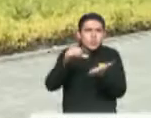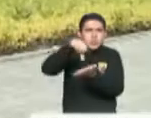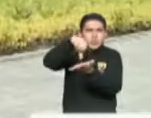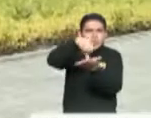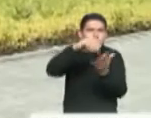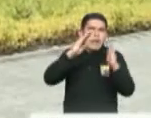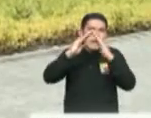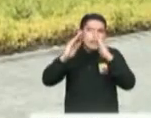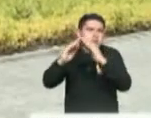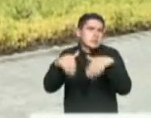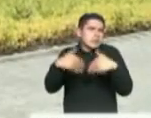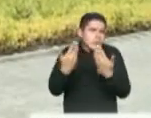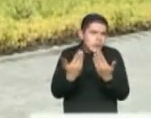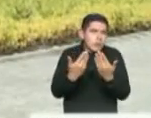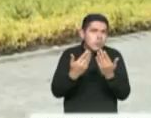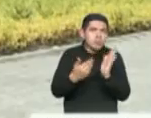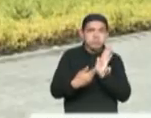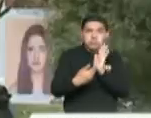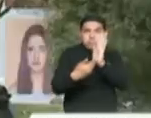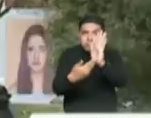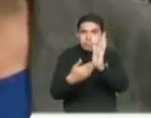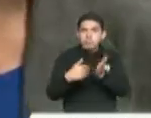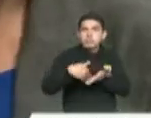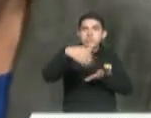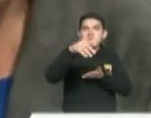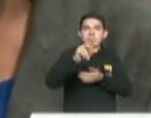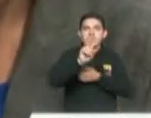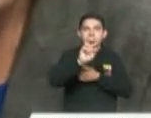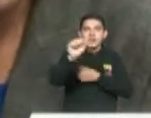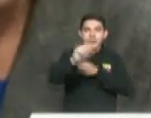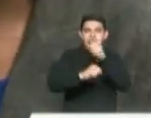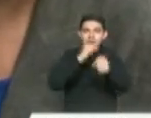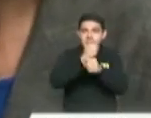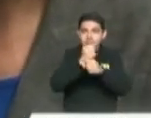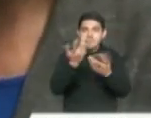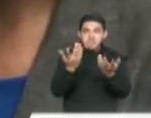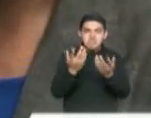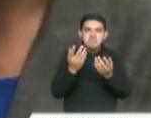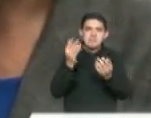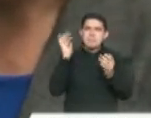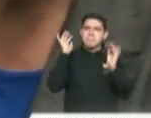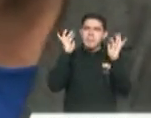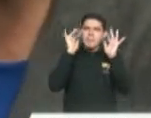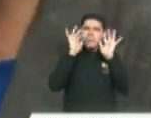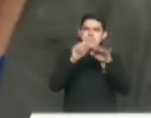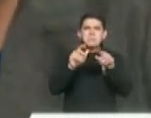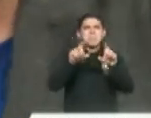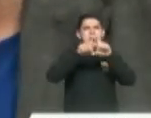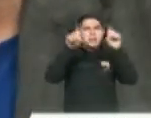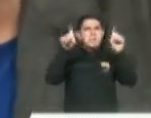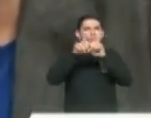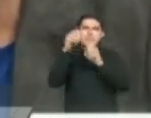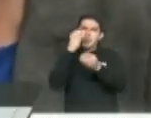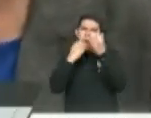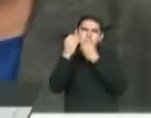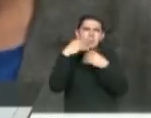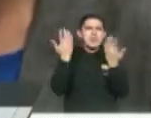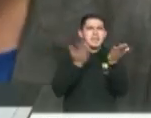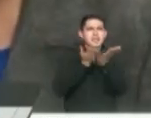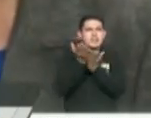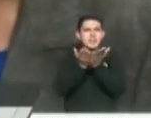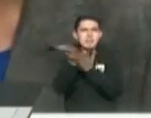documento que regirá en los próximos 20 años durante esos días estarán empresas de comida de servicio de panelería